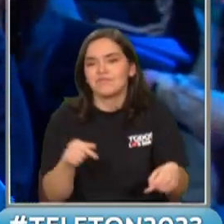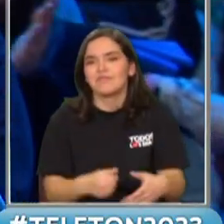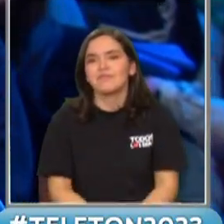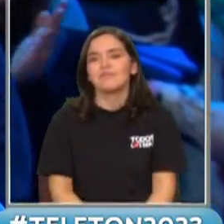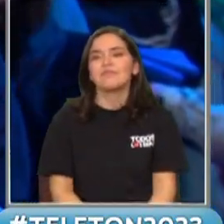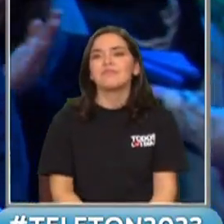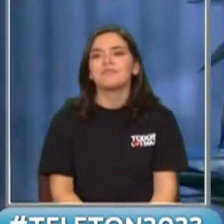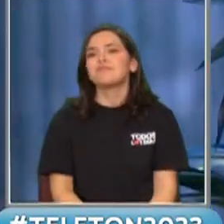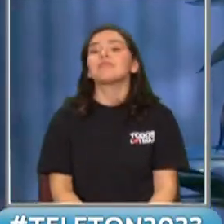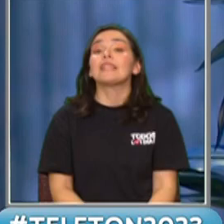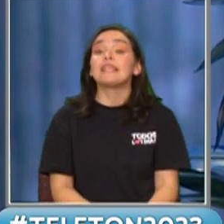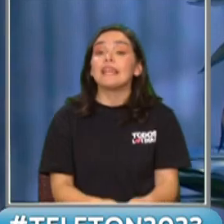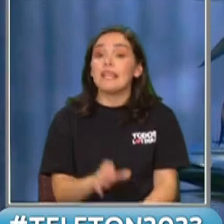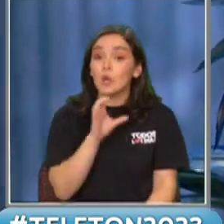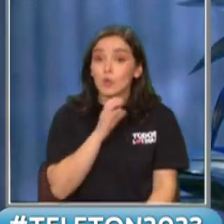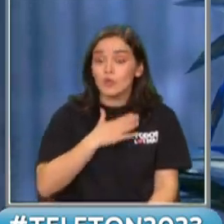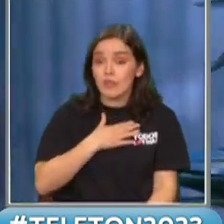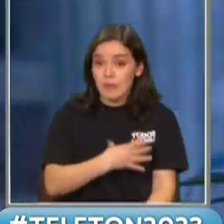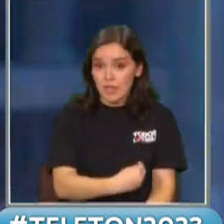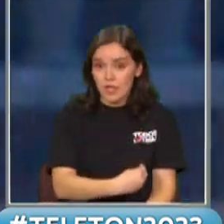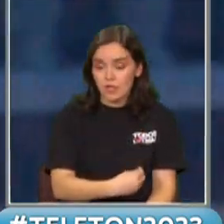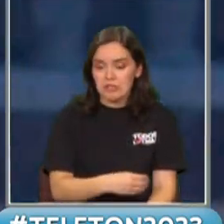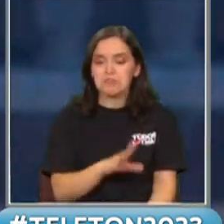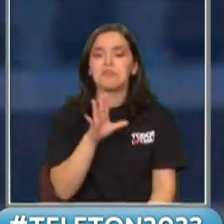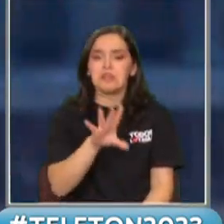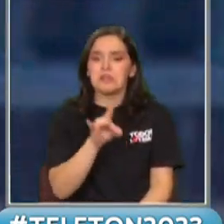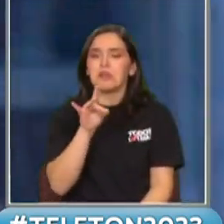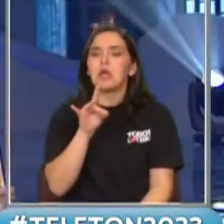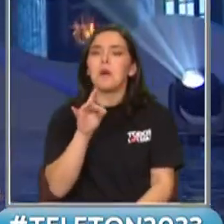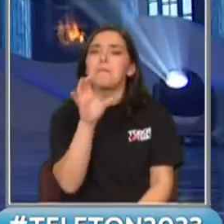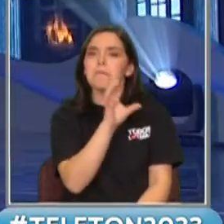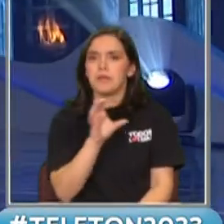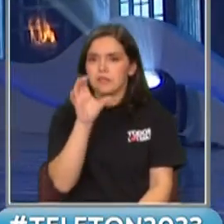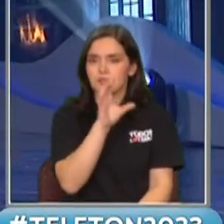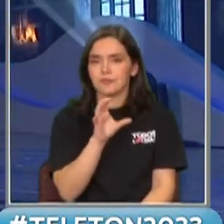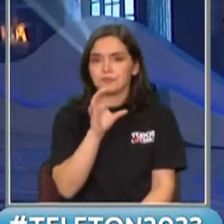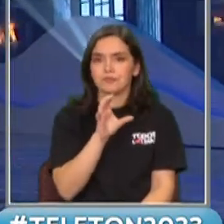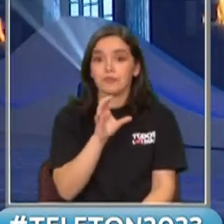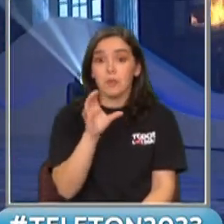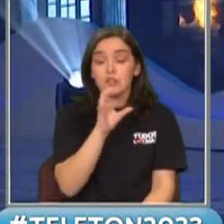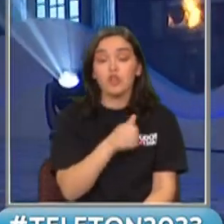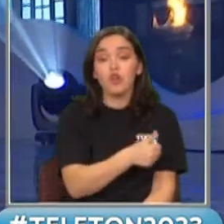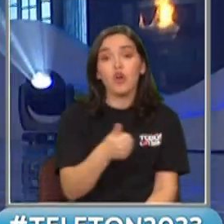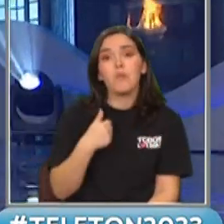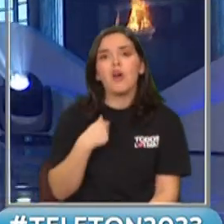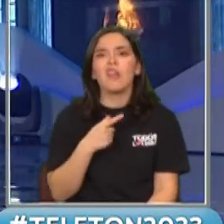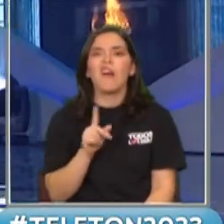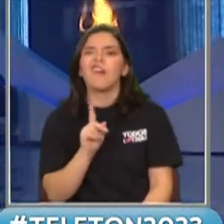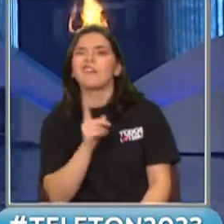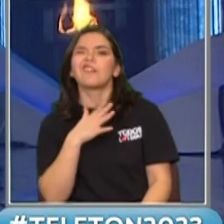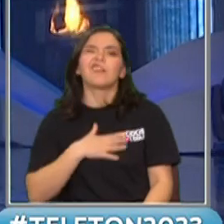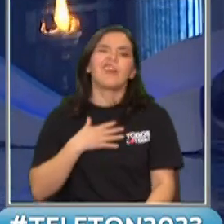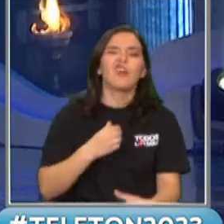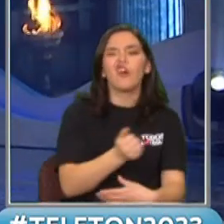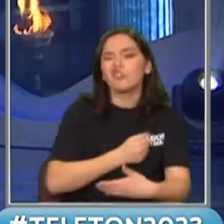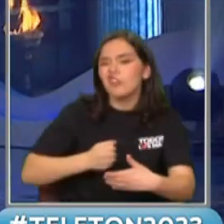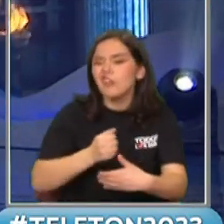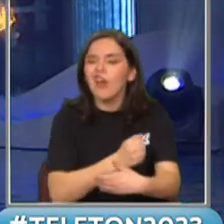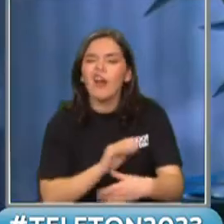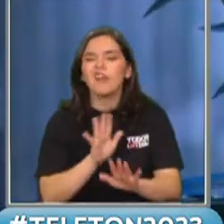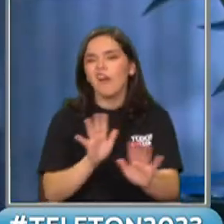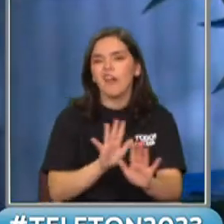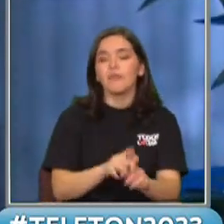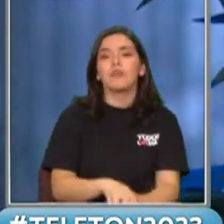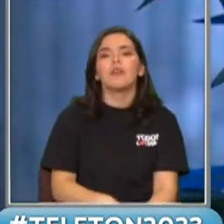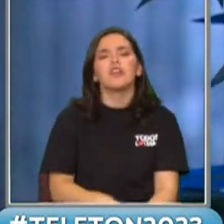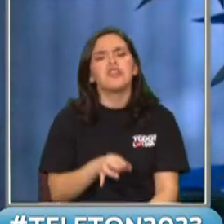Entonces bueno en el curso de mi hijo decidieron hacer un paseo Y en el Paseo están todos como Ay yo No quiero cocinar no quiero hacer nada no quiero la parrilla y